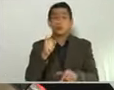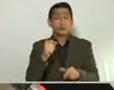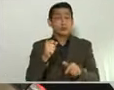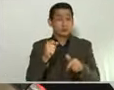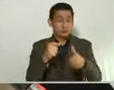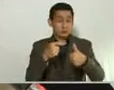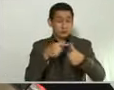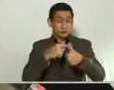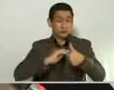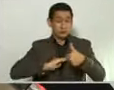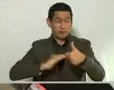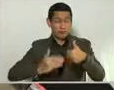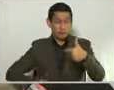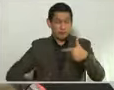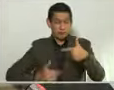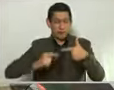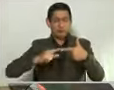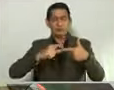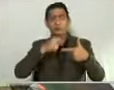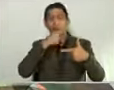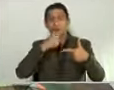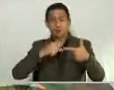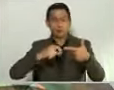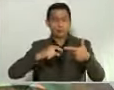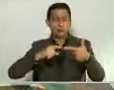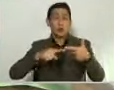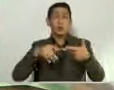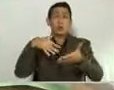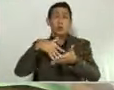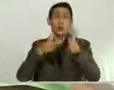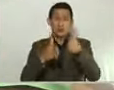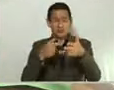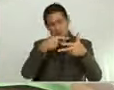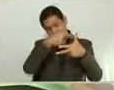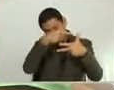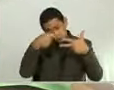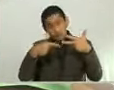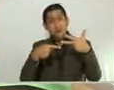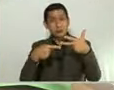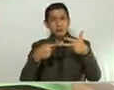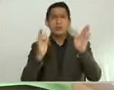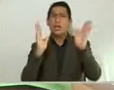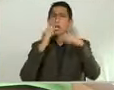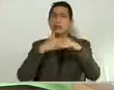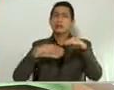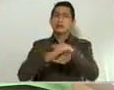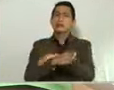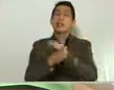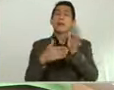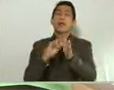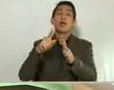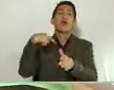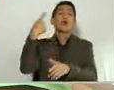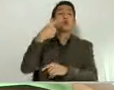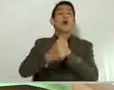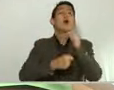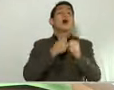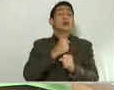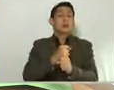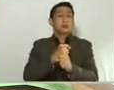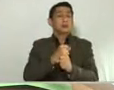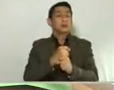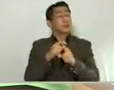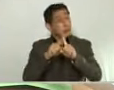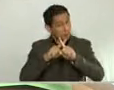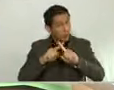no pagarán pasaje en la Metrovía. Siempre que hagas una propuesta, tienes que ver cuánto recurso